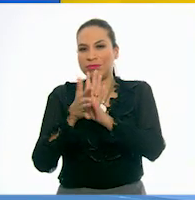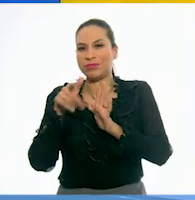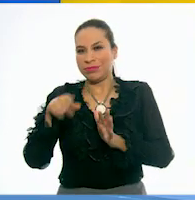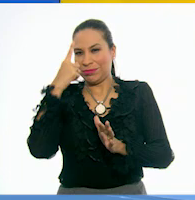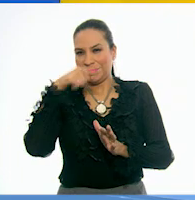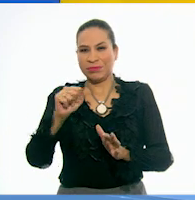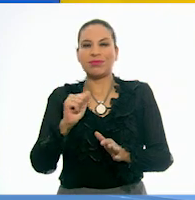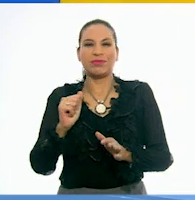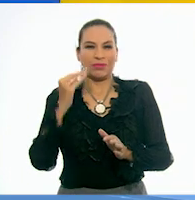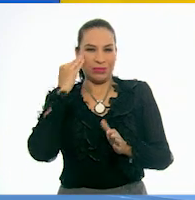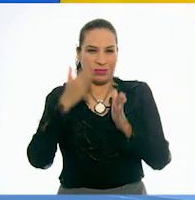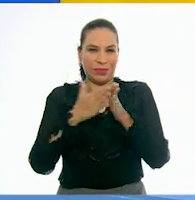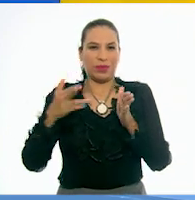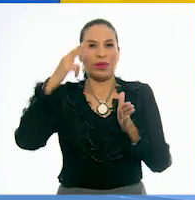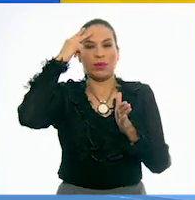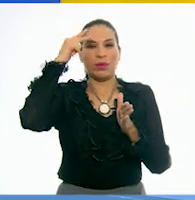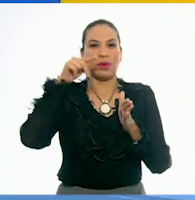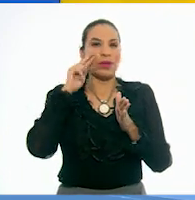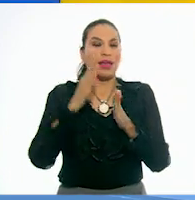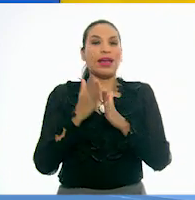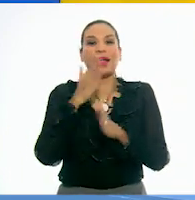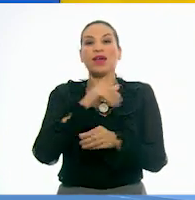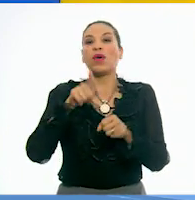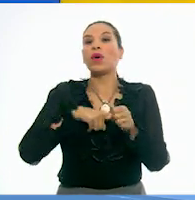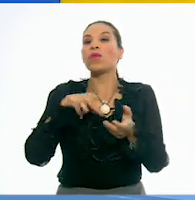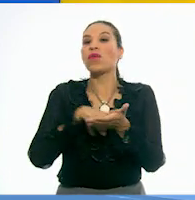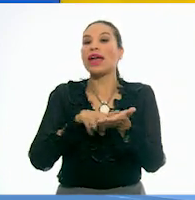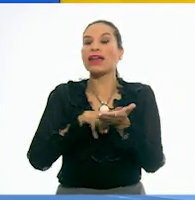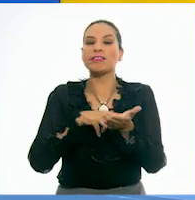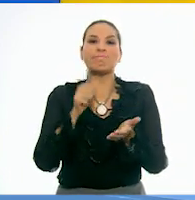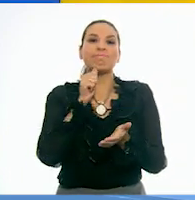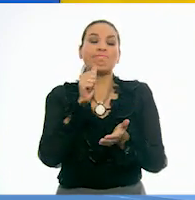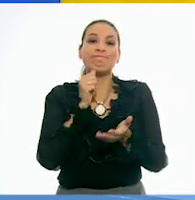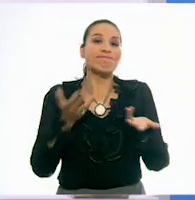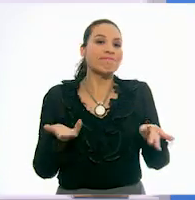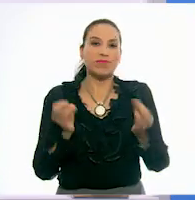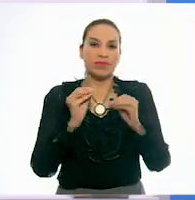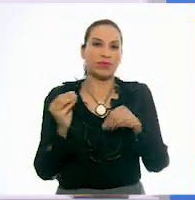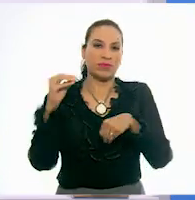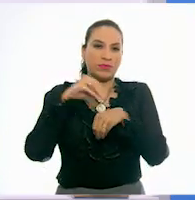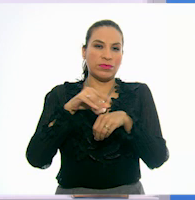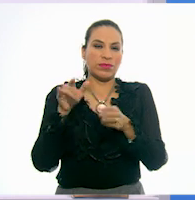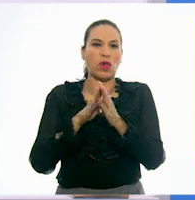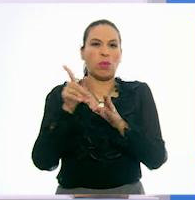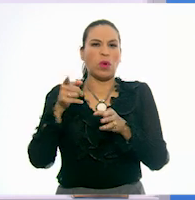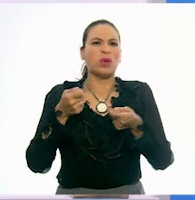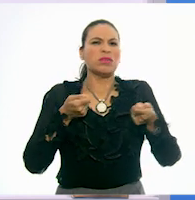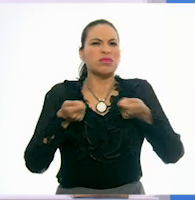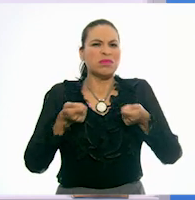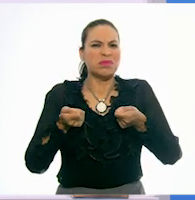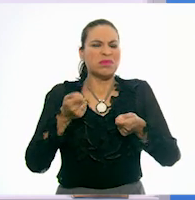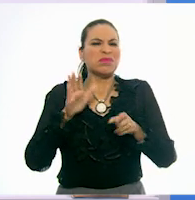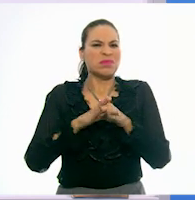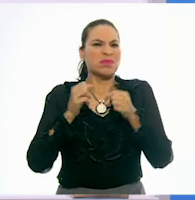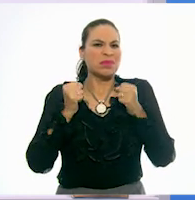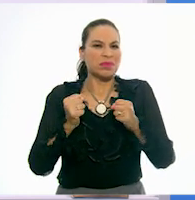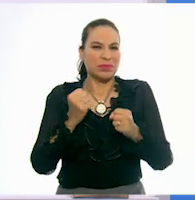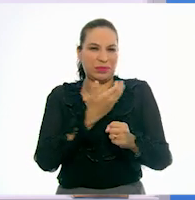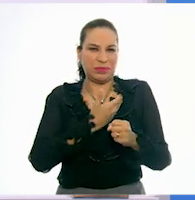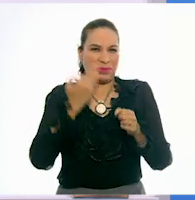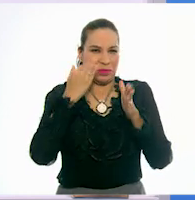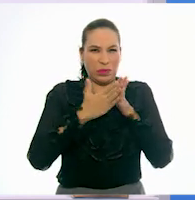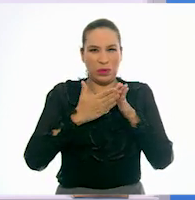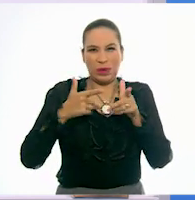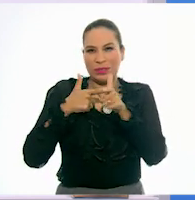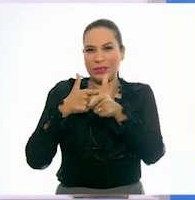porfiriato. La etapa anterior, fíjense, está en verde porque aún no se instauraba una dictadura. ¿Y qué pasó durante